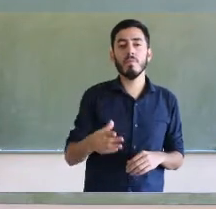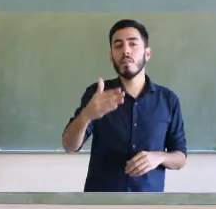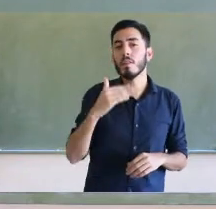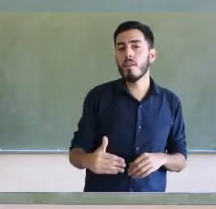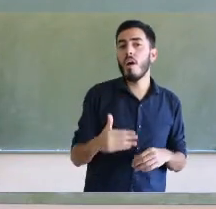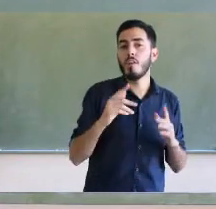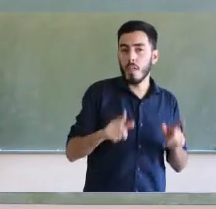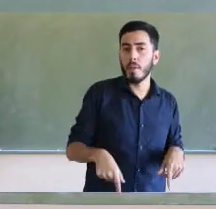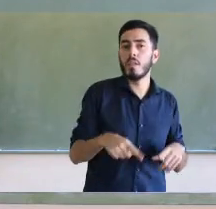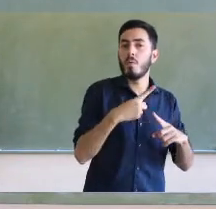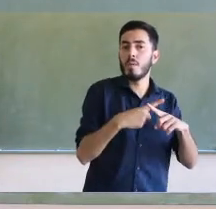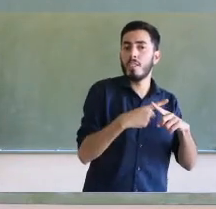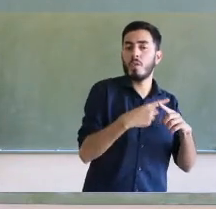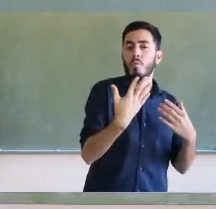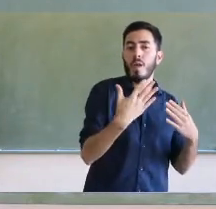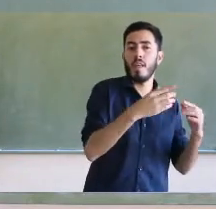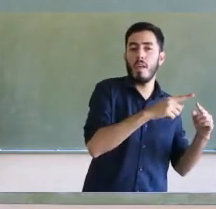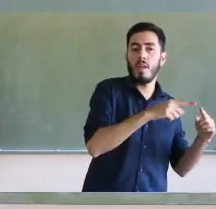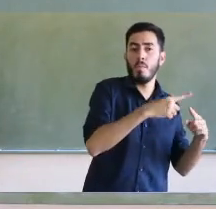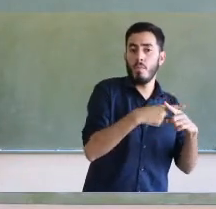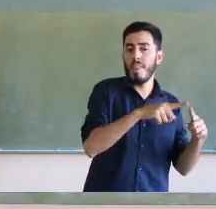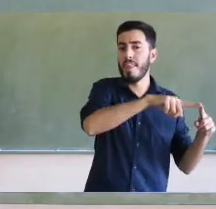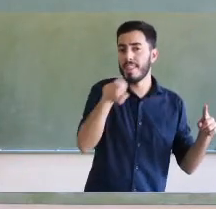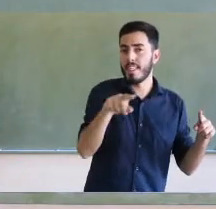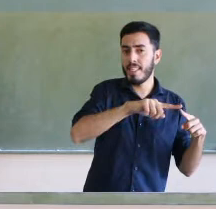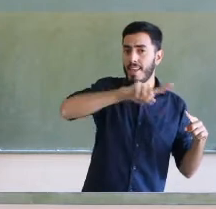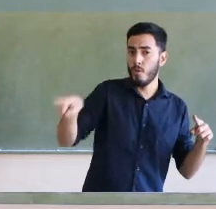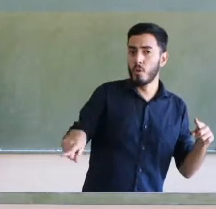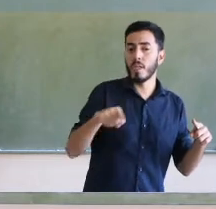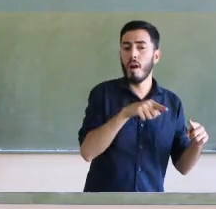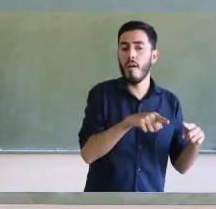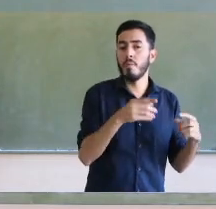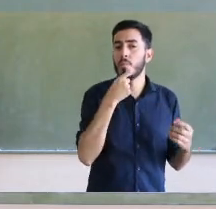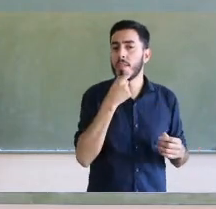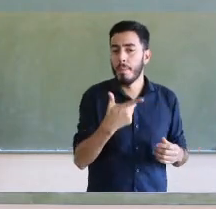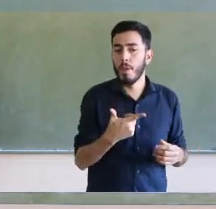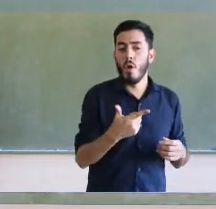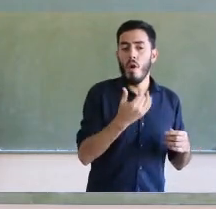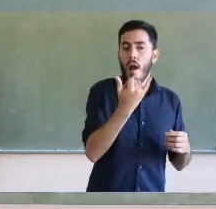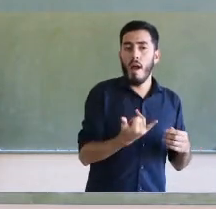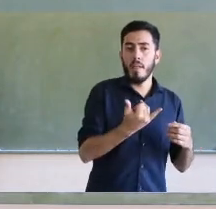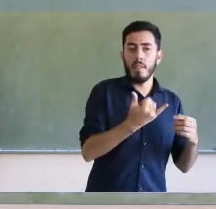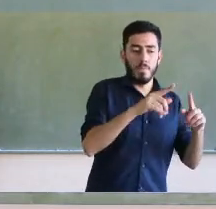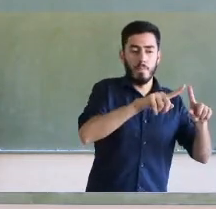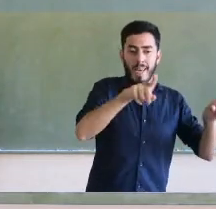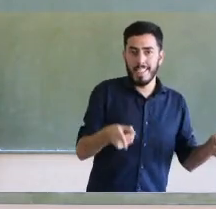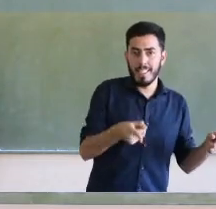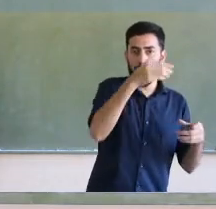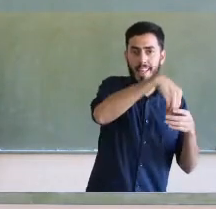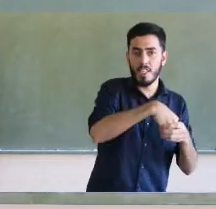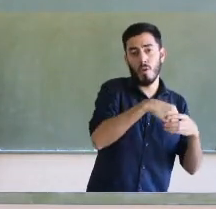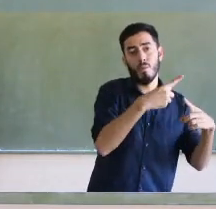respecto a la multiplicación y a la división. Y acá son los dos ejemplos. Cuando dentro de un paréntesis tenemos una multiplicación